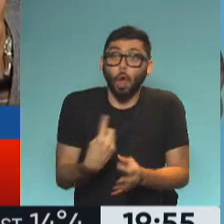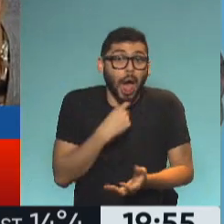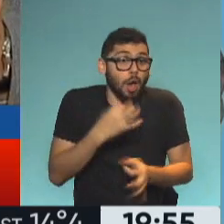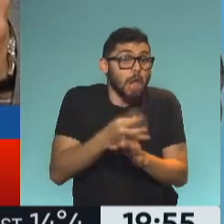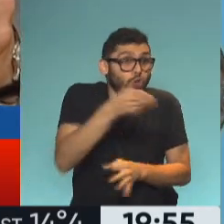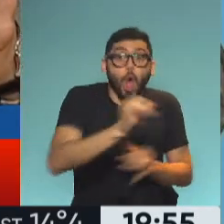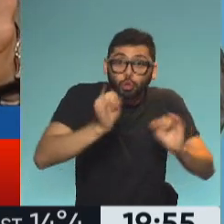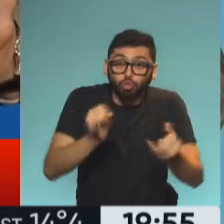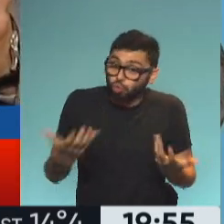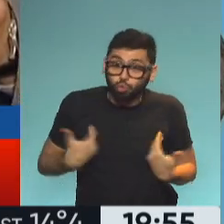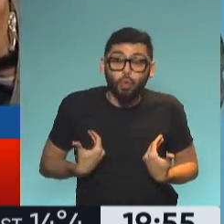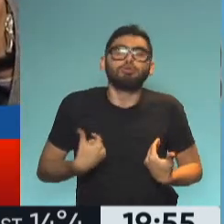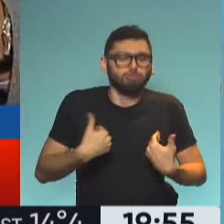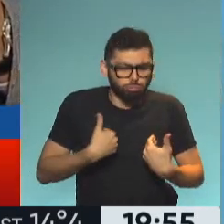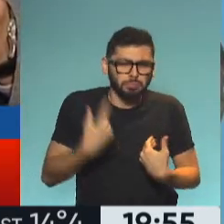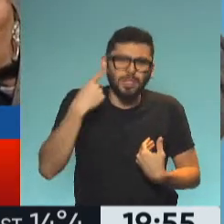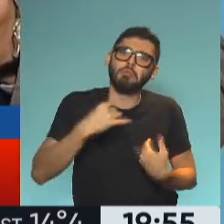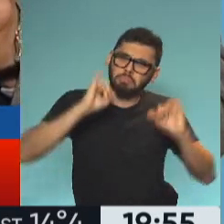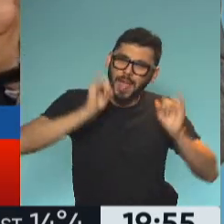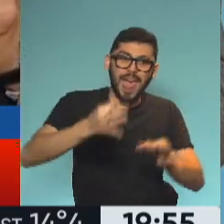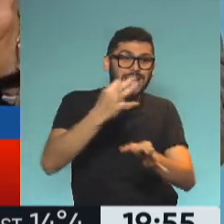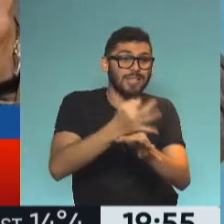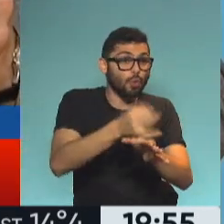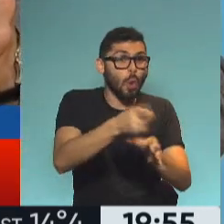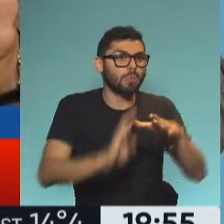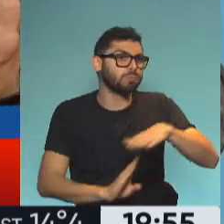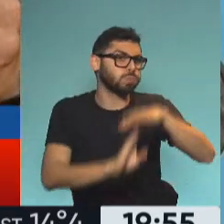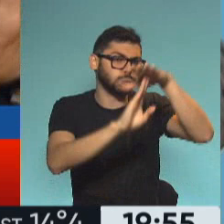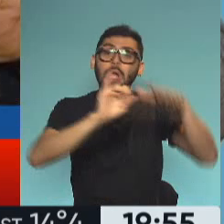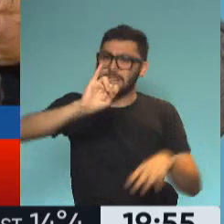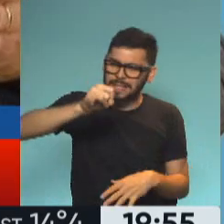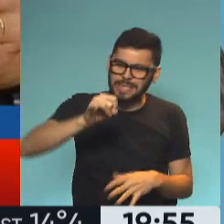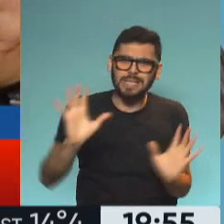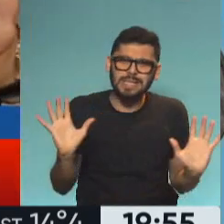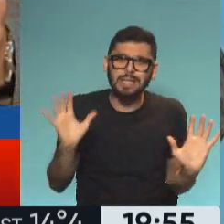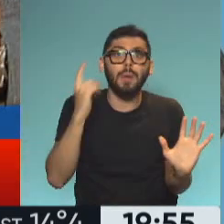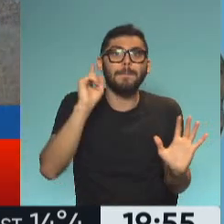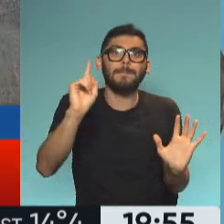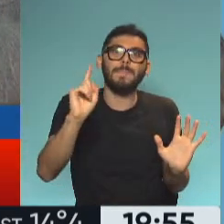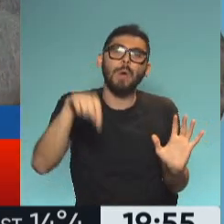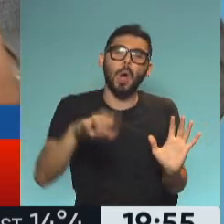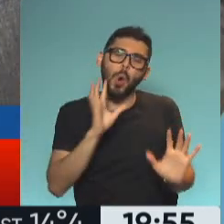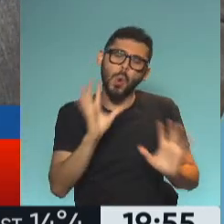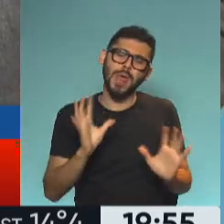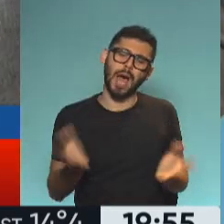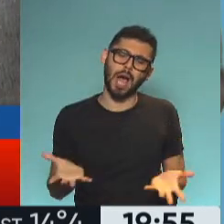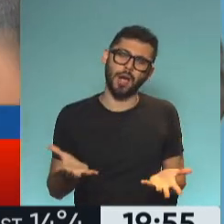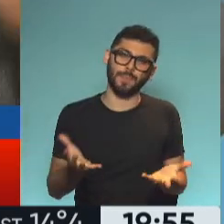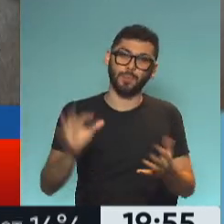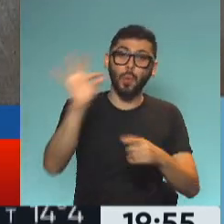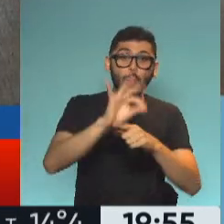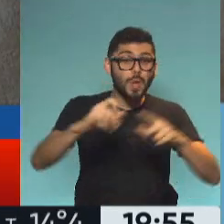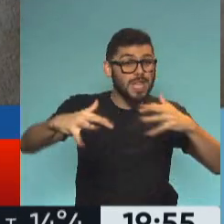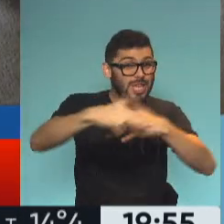y yo soy realmente que creo que la escuela está muy por encima de todo el resto en la Argentina, pero es tiempo de ser cuidadosos. El nivel de circulación